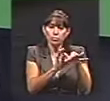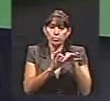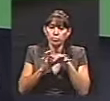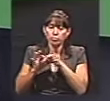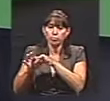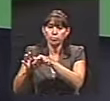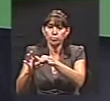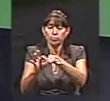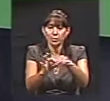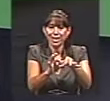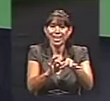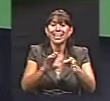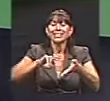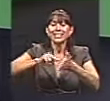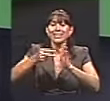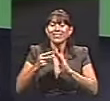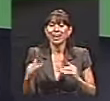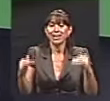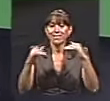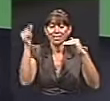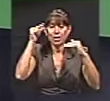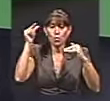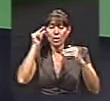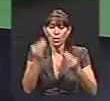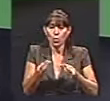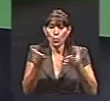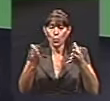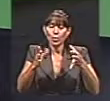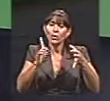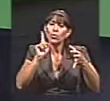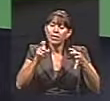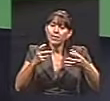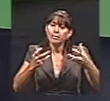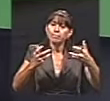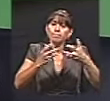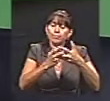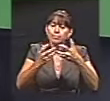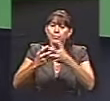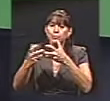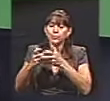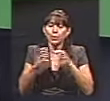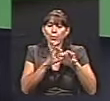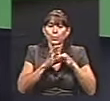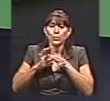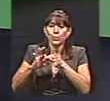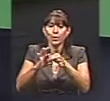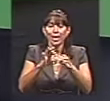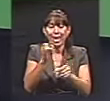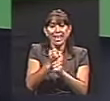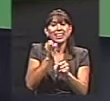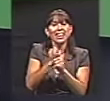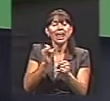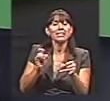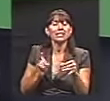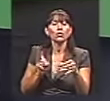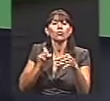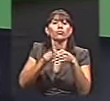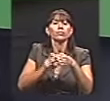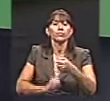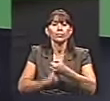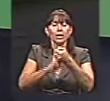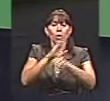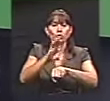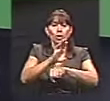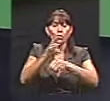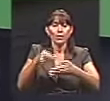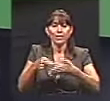todo tejida a nivel gubernamental, de distintas entidades que participan como aliados del Consejo de Rehabilitación, porque